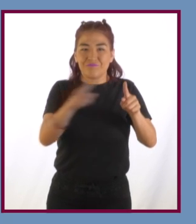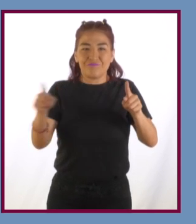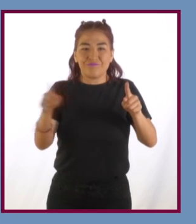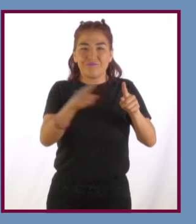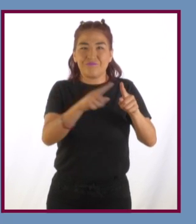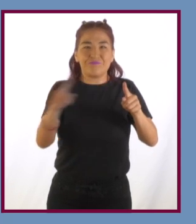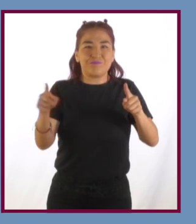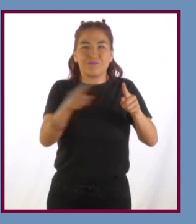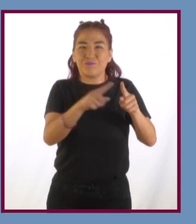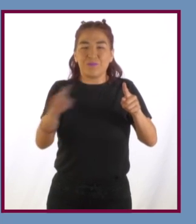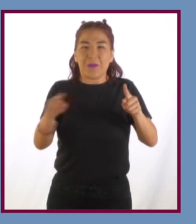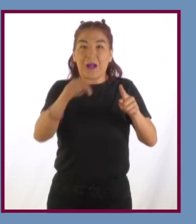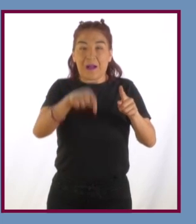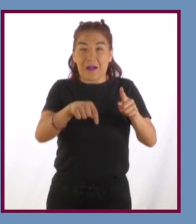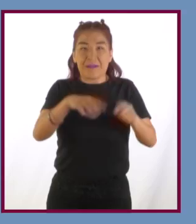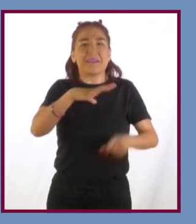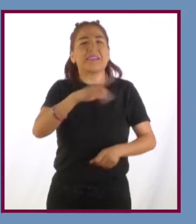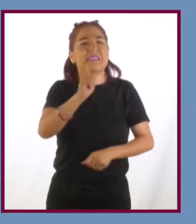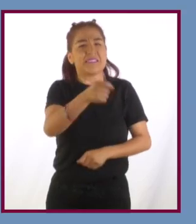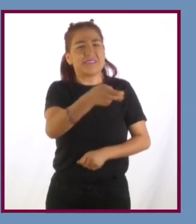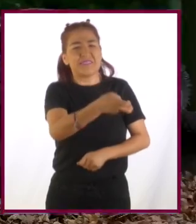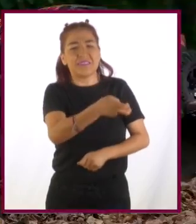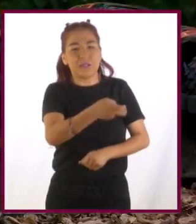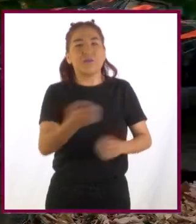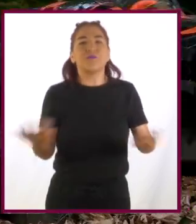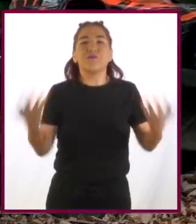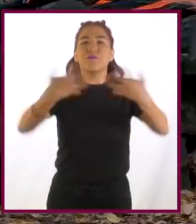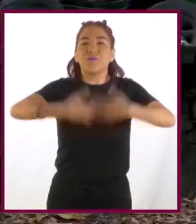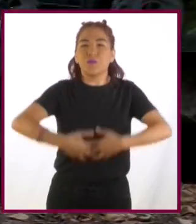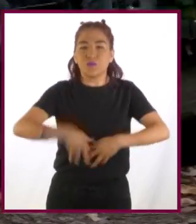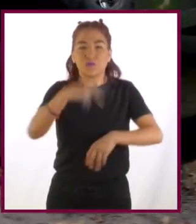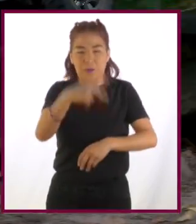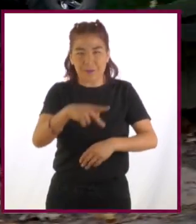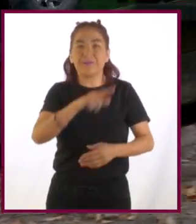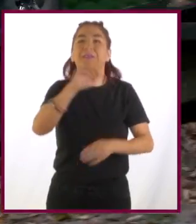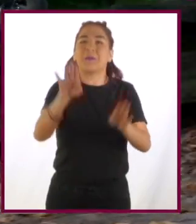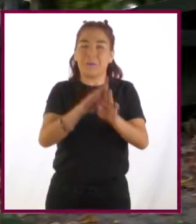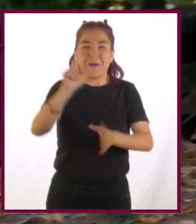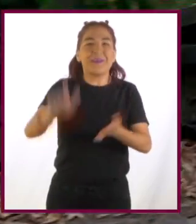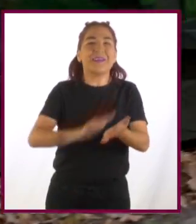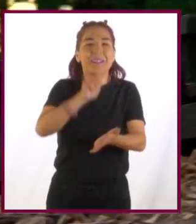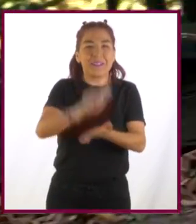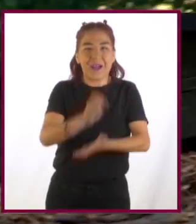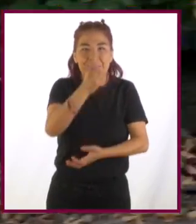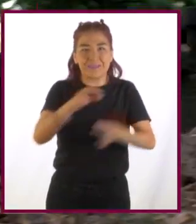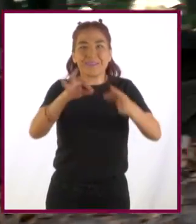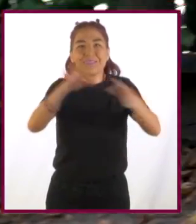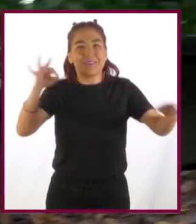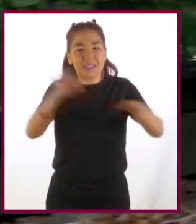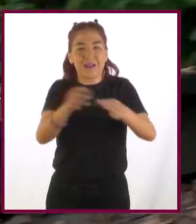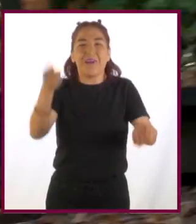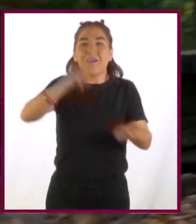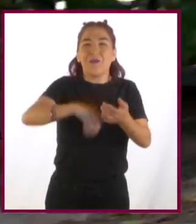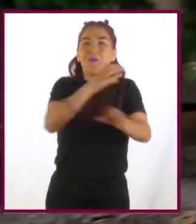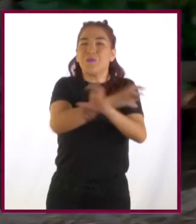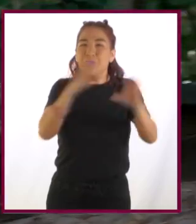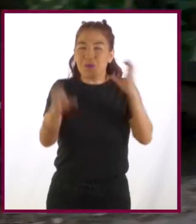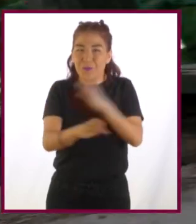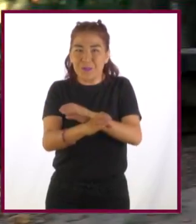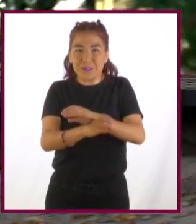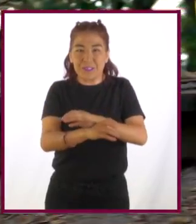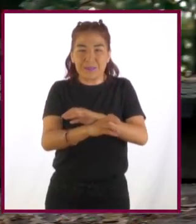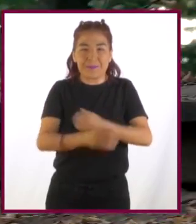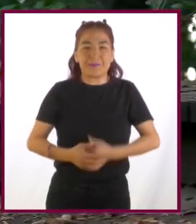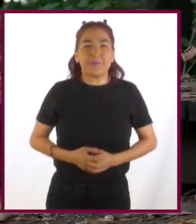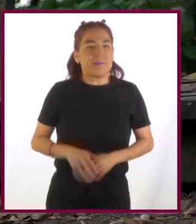Hay armonía en el movimiento. Eso es una función de la elasticidad del cuerpo, de la elasticidad